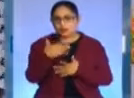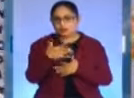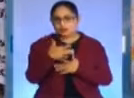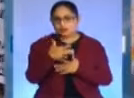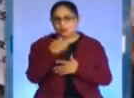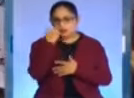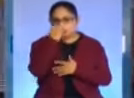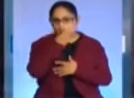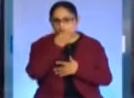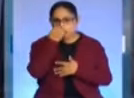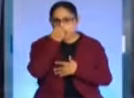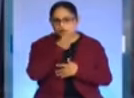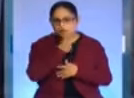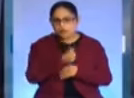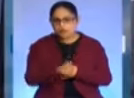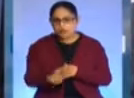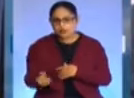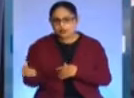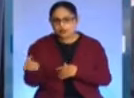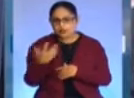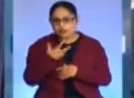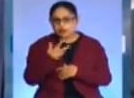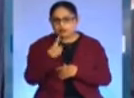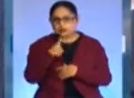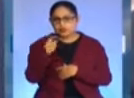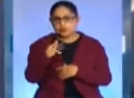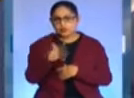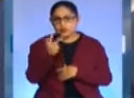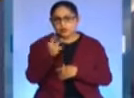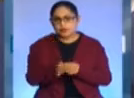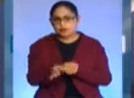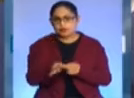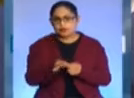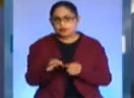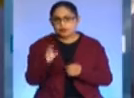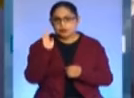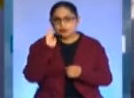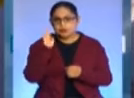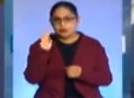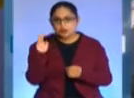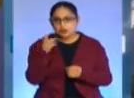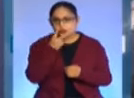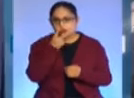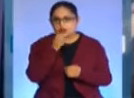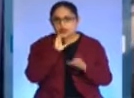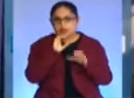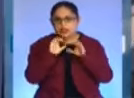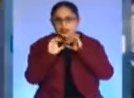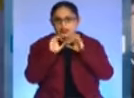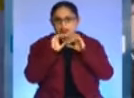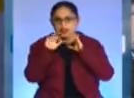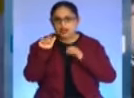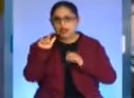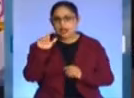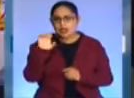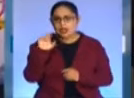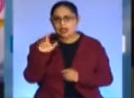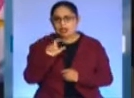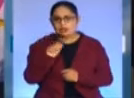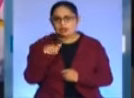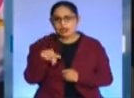estancias infantiles distribuidas en los 113 municipios michoacanos, señaló en la entrevista Alexandra